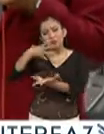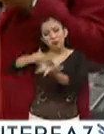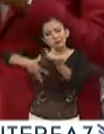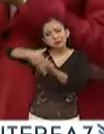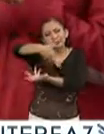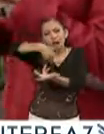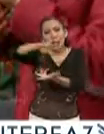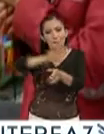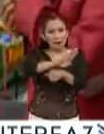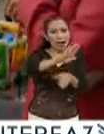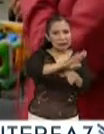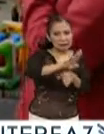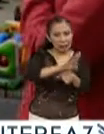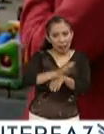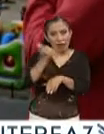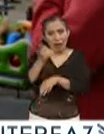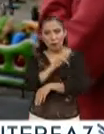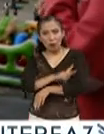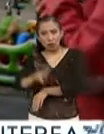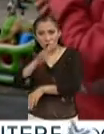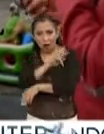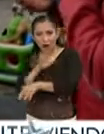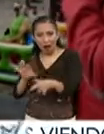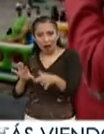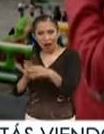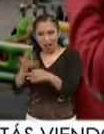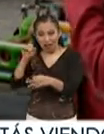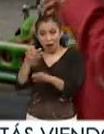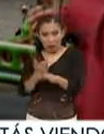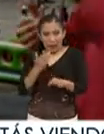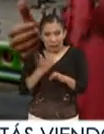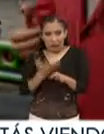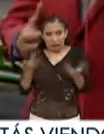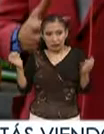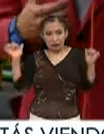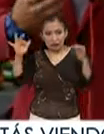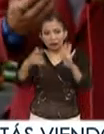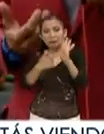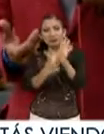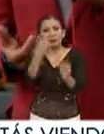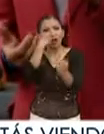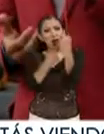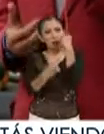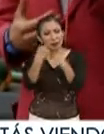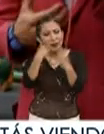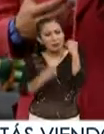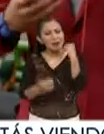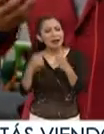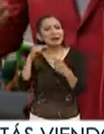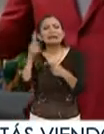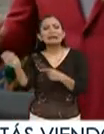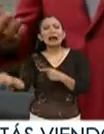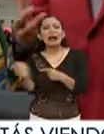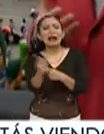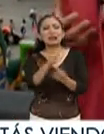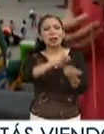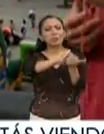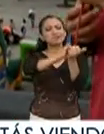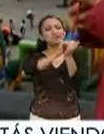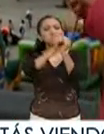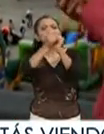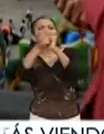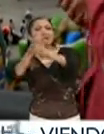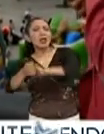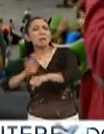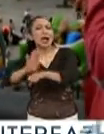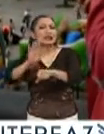mezcla entre Brasil y Portugal. En estos momentos se llevan a cabo una muestra gastronómica de lo que es esta evolución